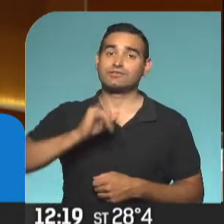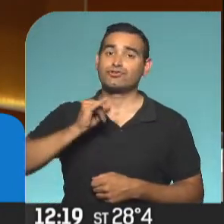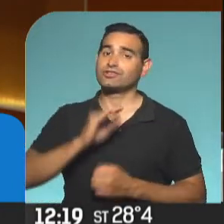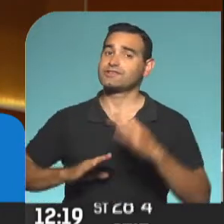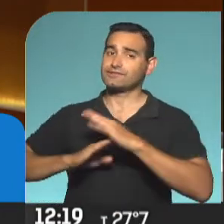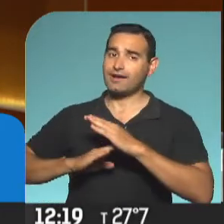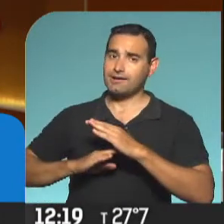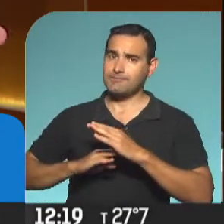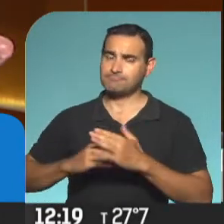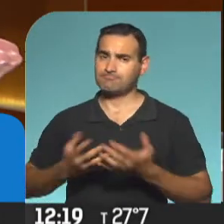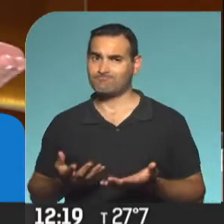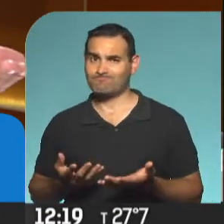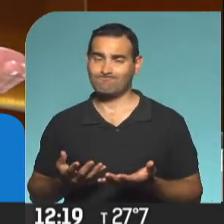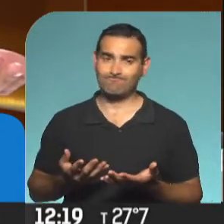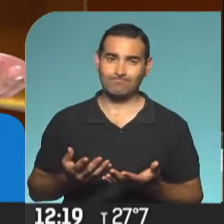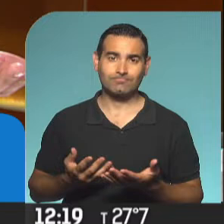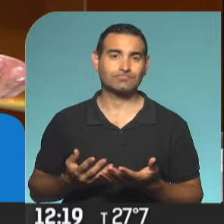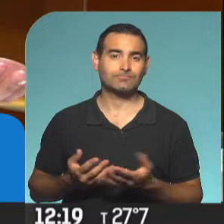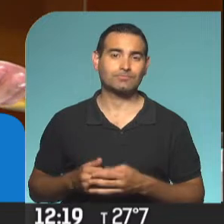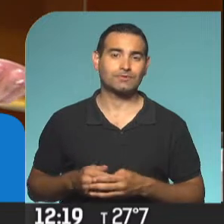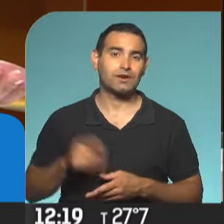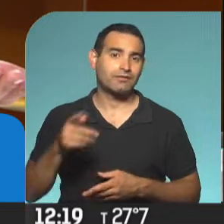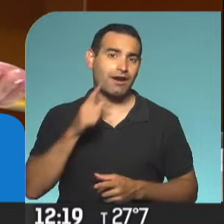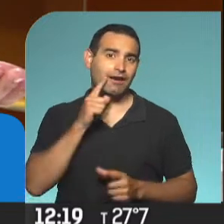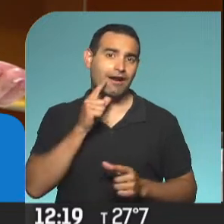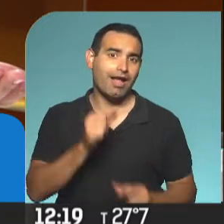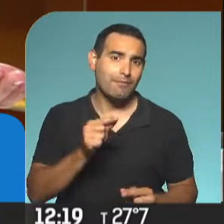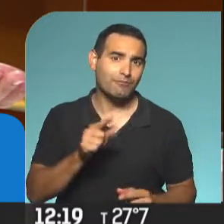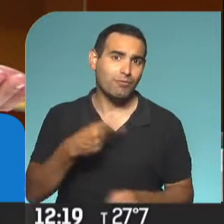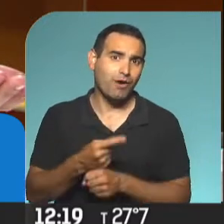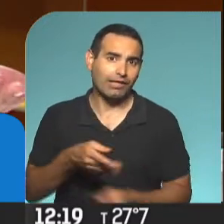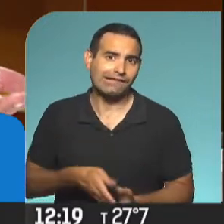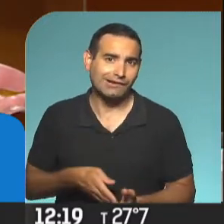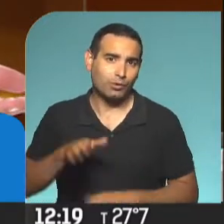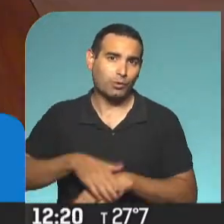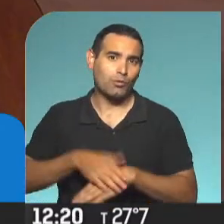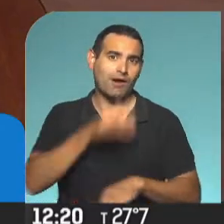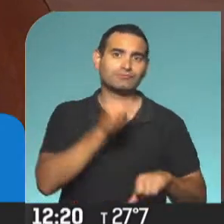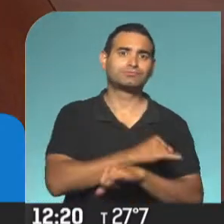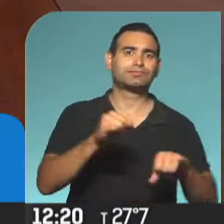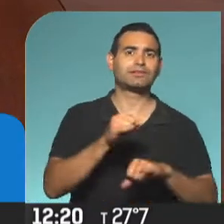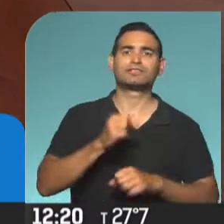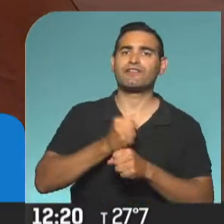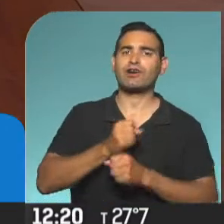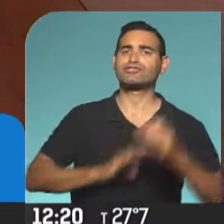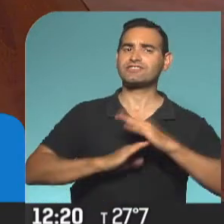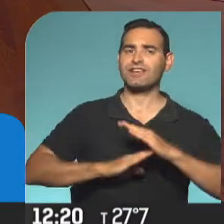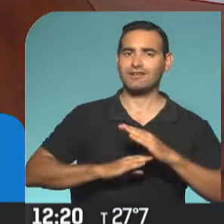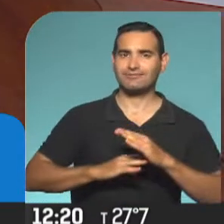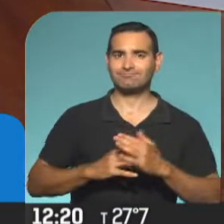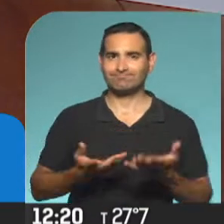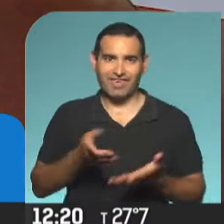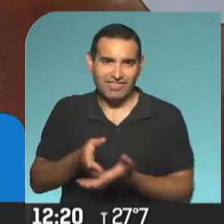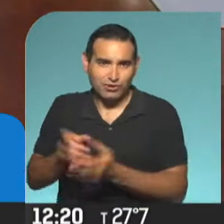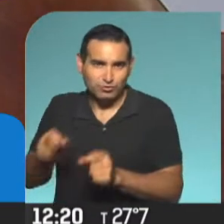no estarían en condiciones de poder, a ver, reclamar desde el punto de vista gremial los derechos como docentes.